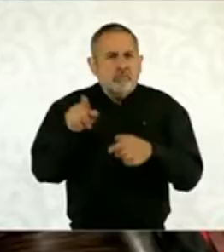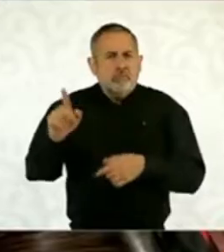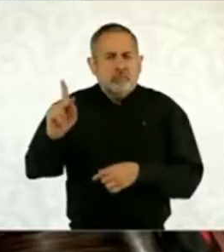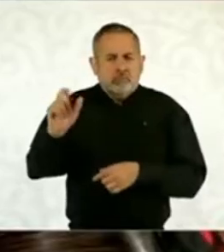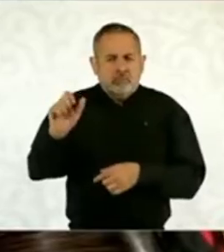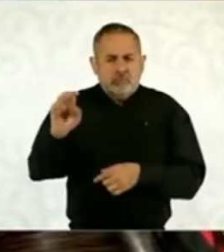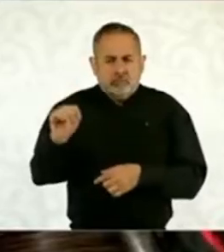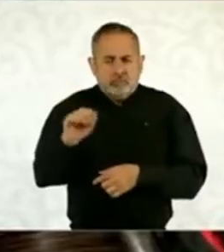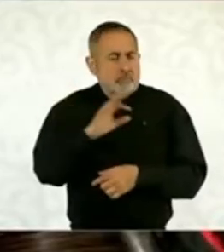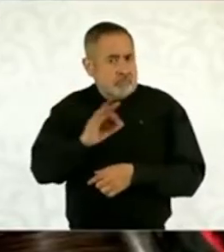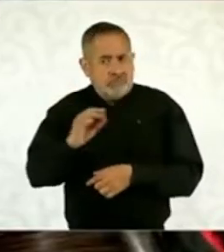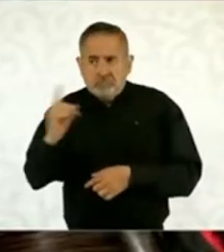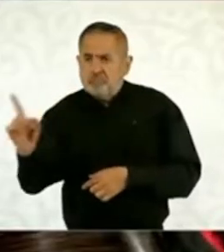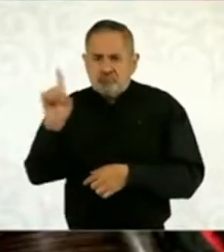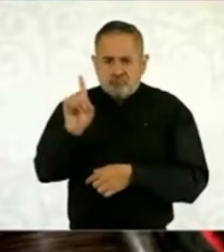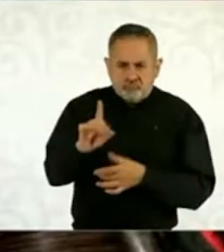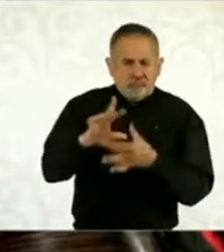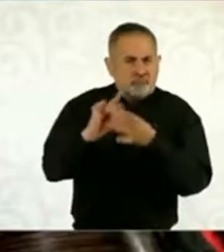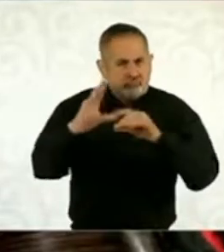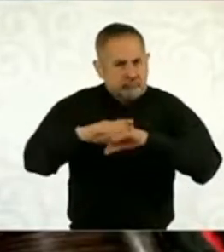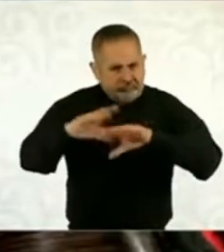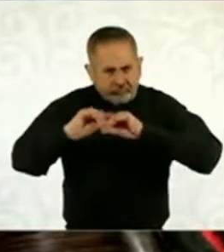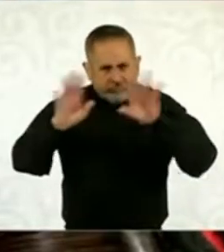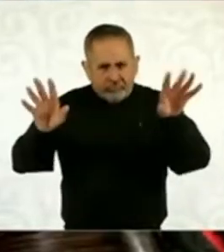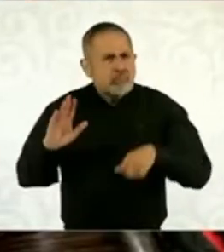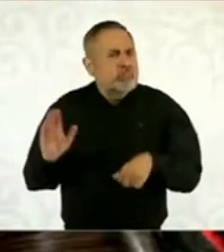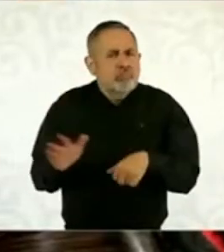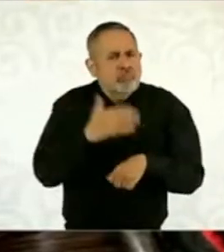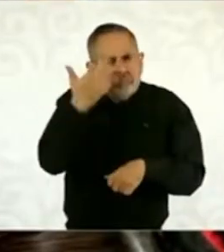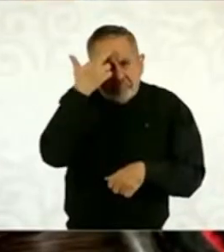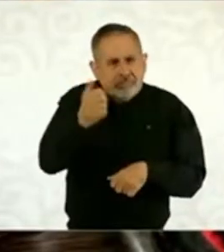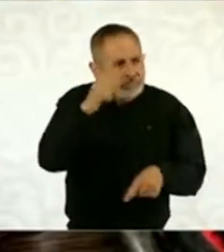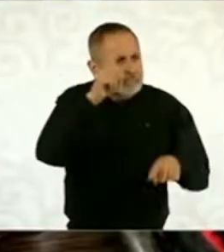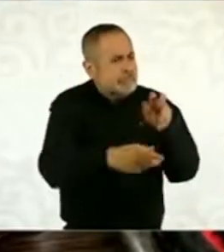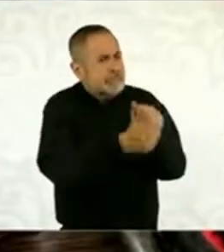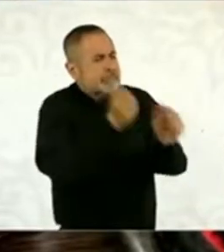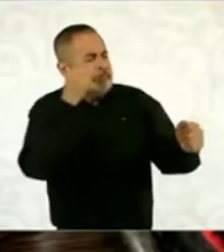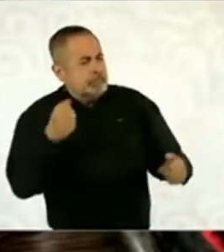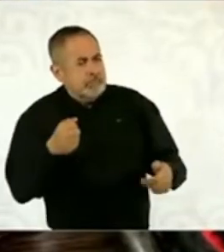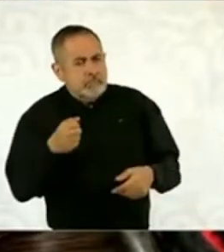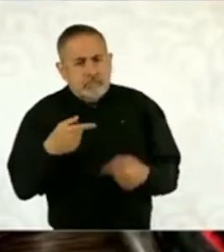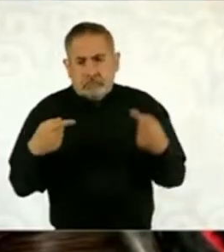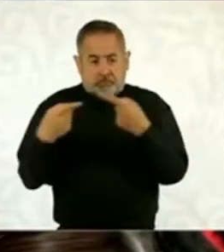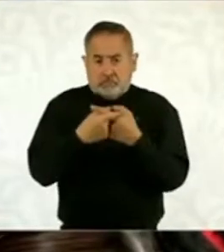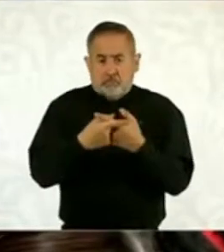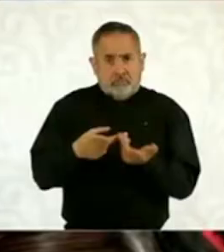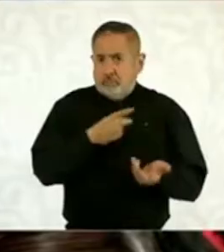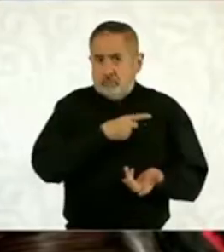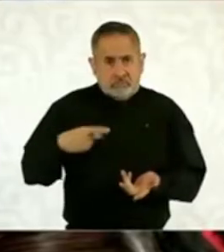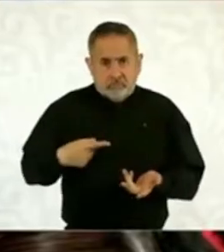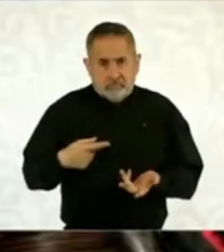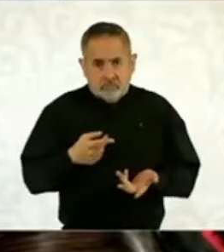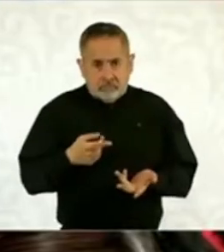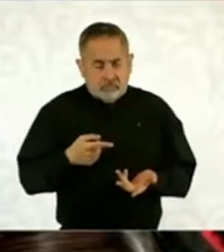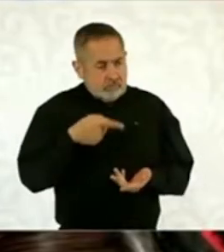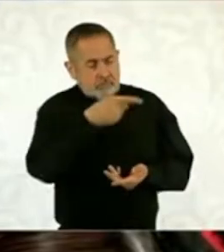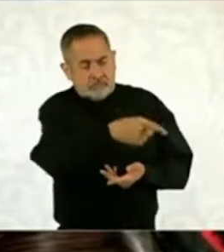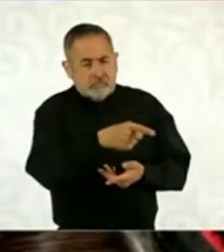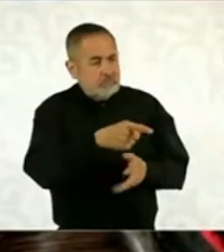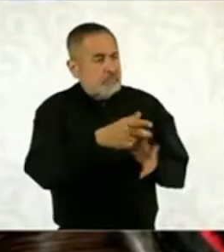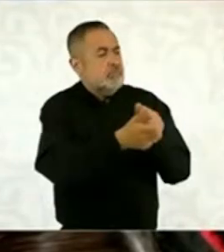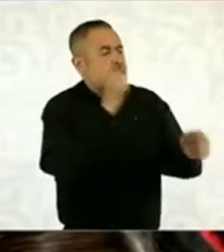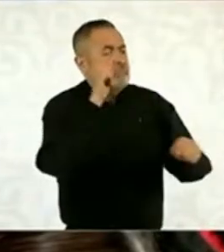Pemex nos pueda decir por qué da por terminado el contrato contraviniendo el principio de fortalecimiento de